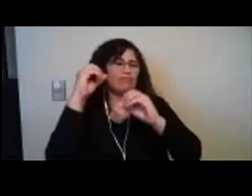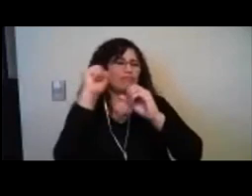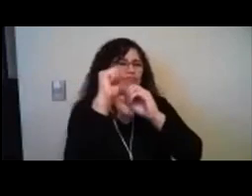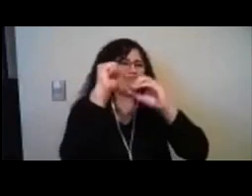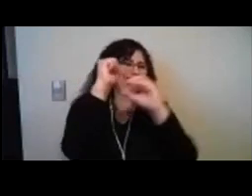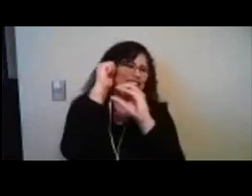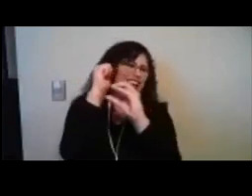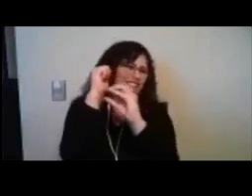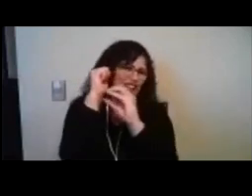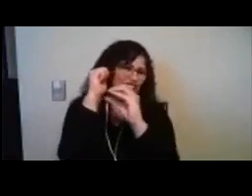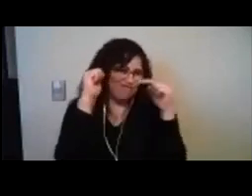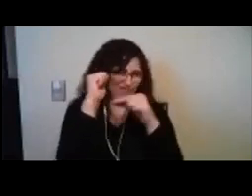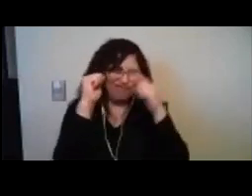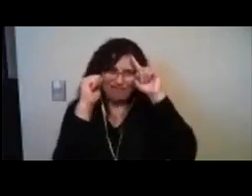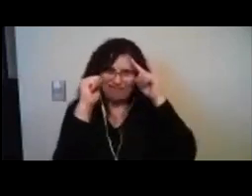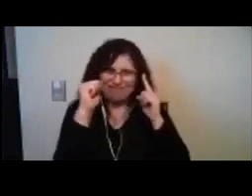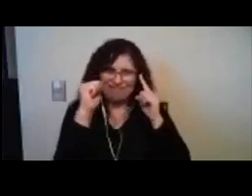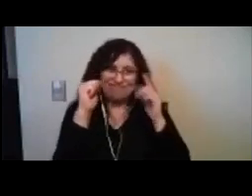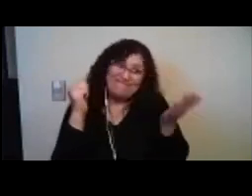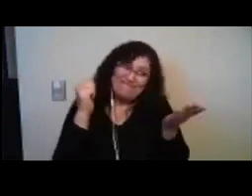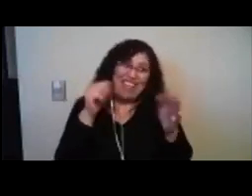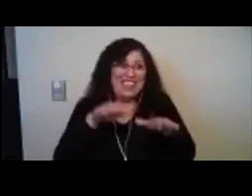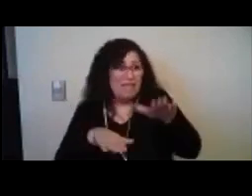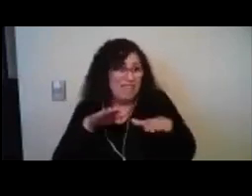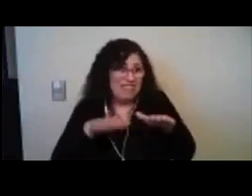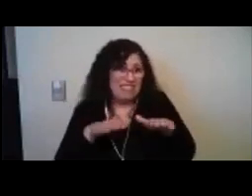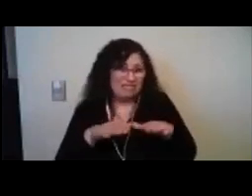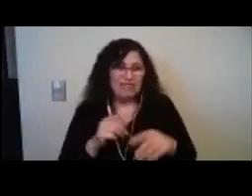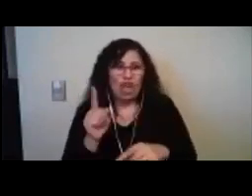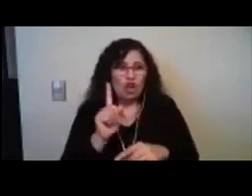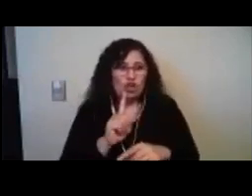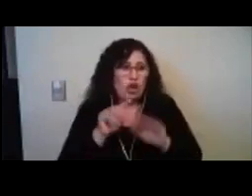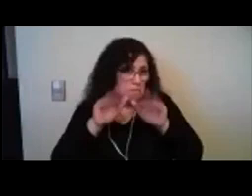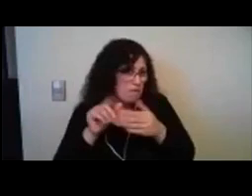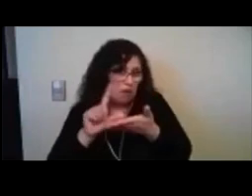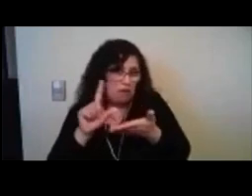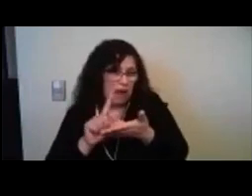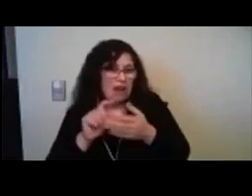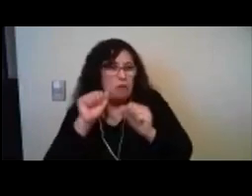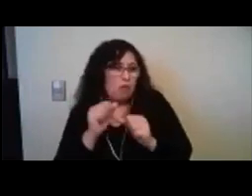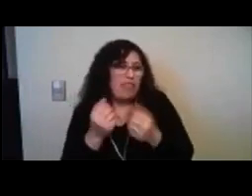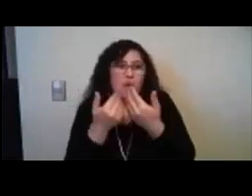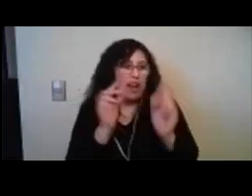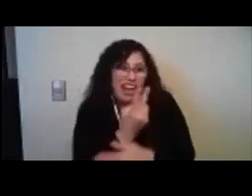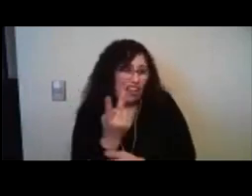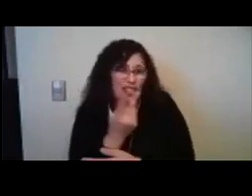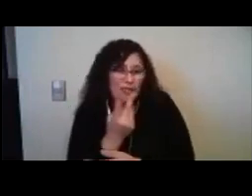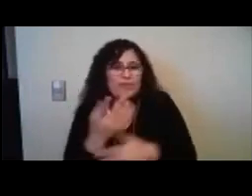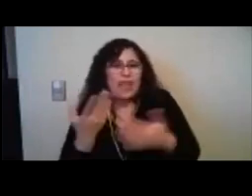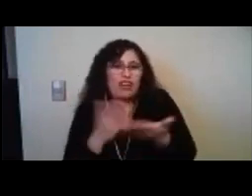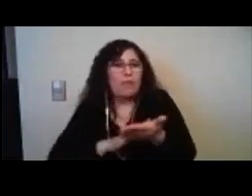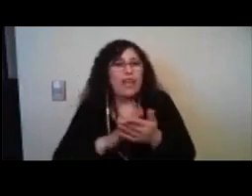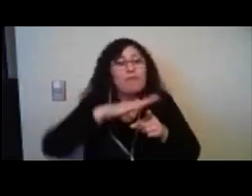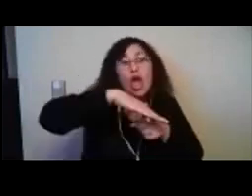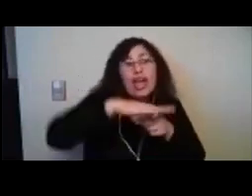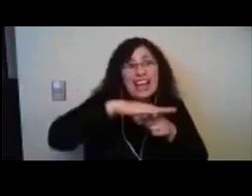es importante para la regulación de los movimientos voluntarios, ¿ya? El equilibrio especialmente, el aprendizaje motor